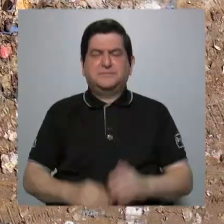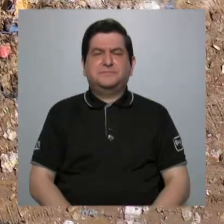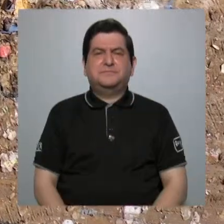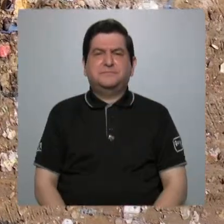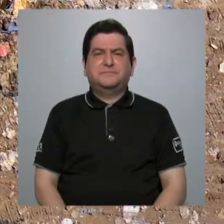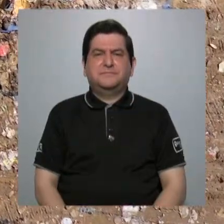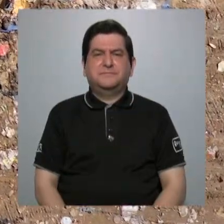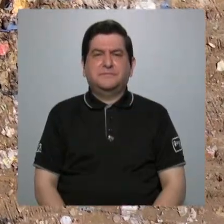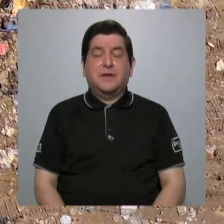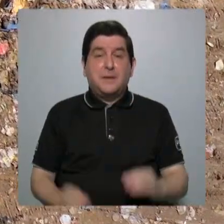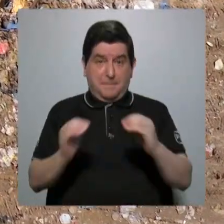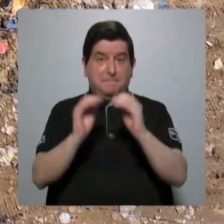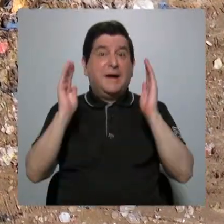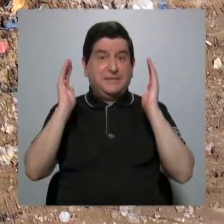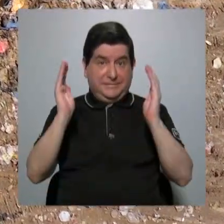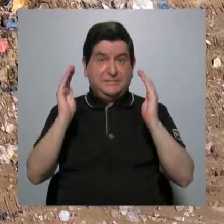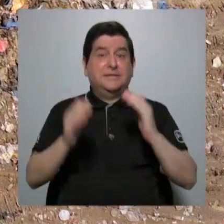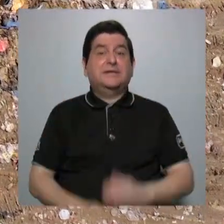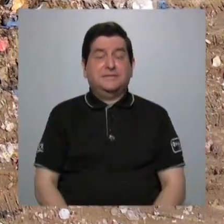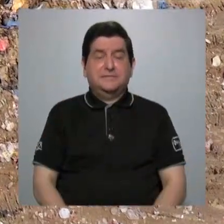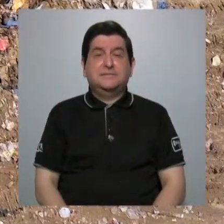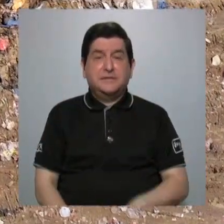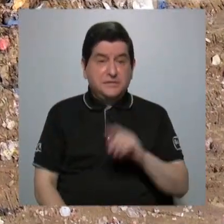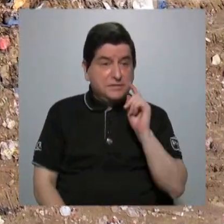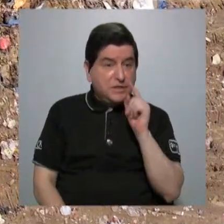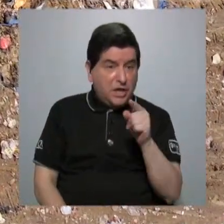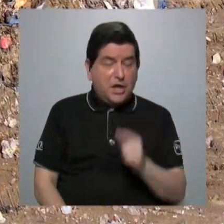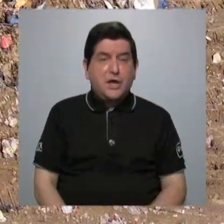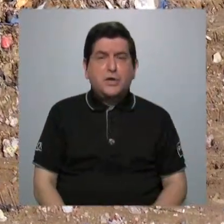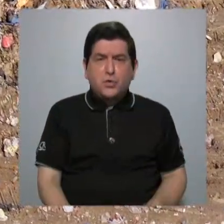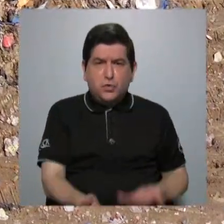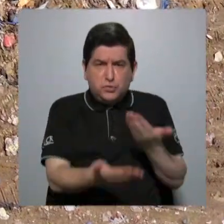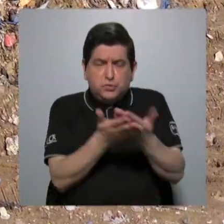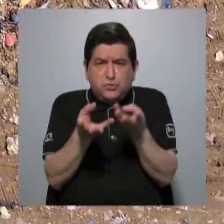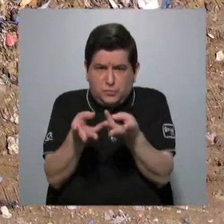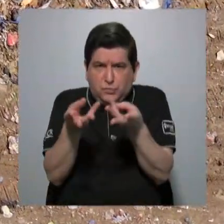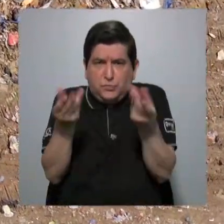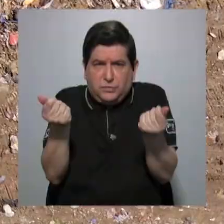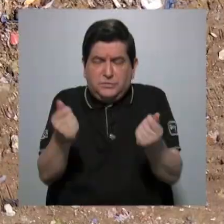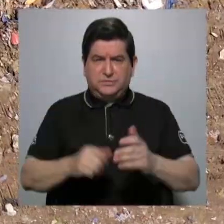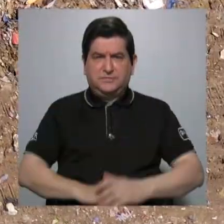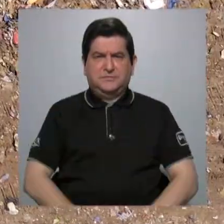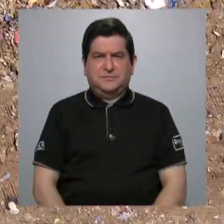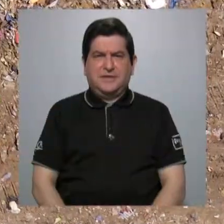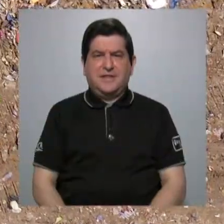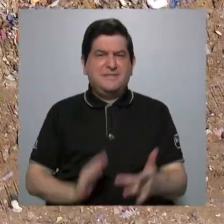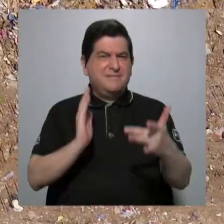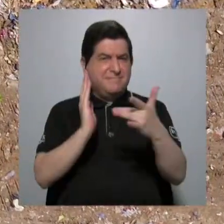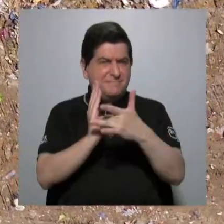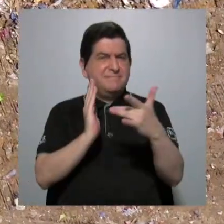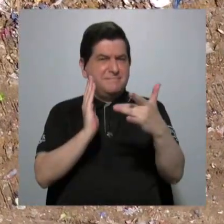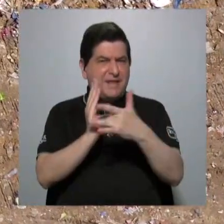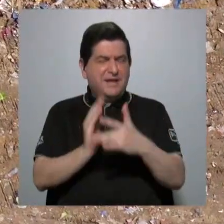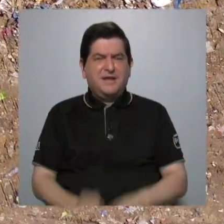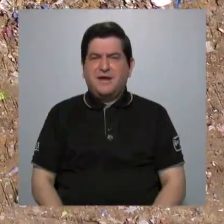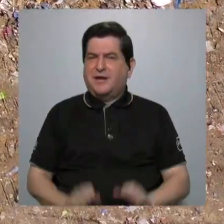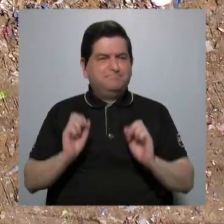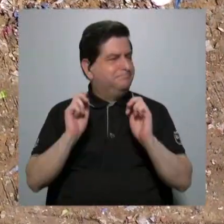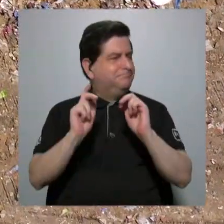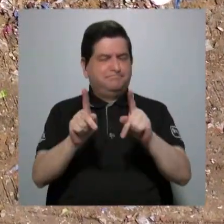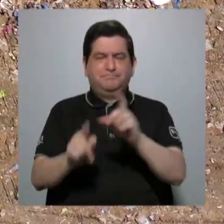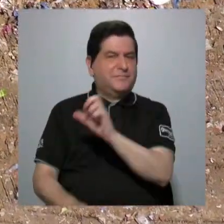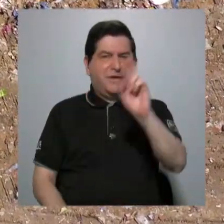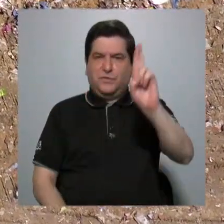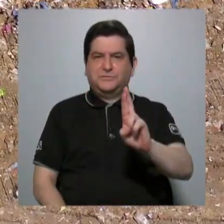aquí, que son las más grandes, que plantean una solución que técnicamente no es